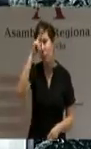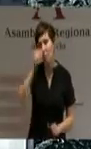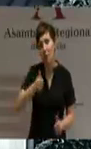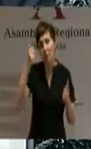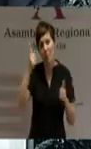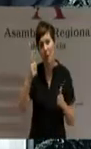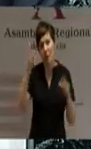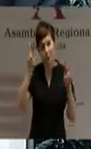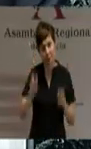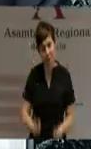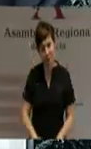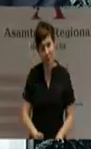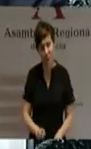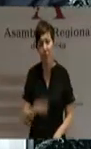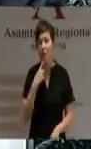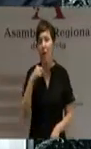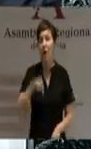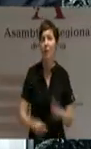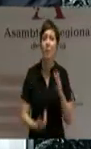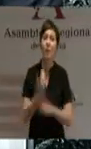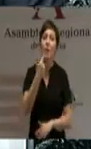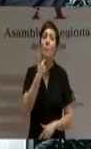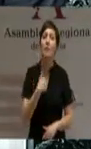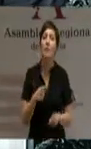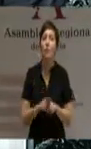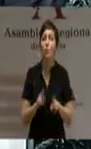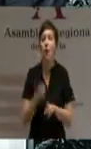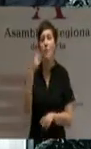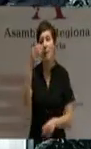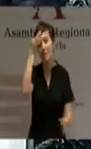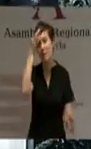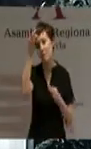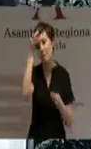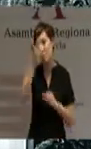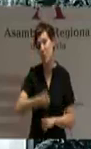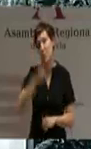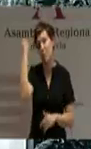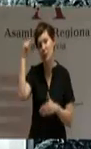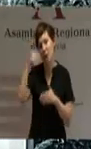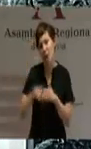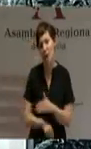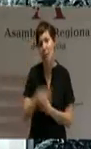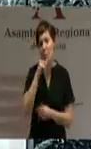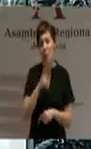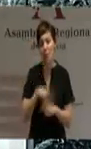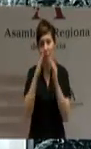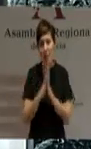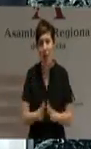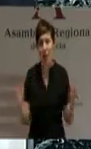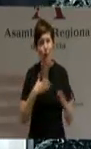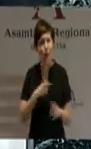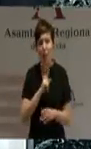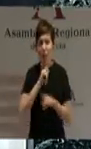entonces esta mañana se me dice que no he ido a la guarnición, que solo me he ido al plato principal y me he dejado fuera las guarniciones. Y entonces